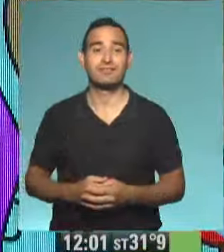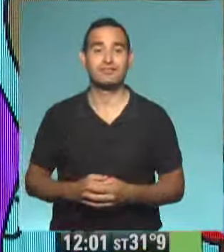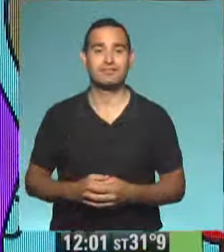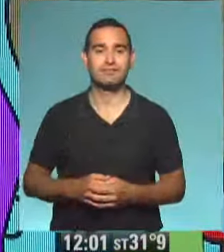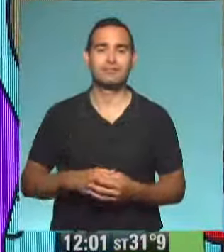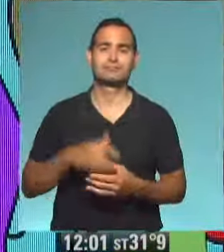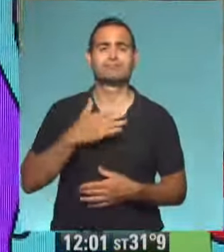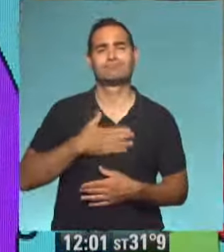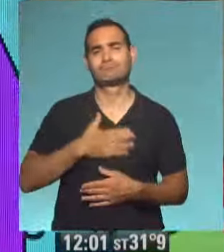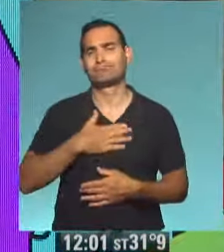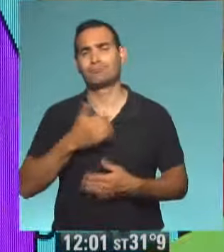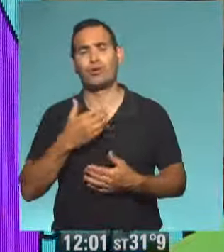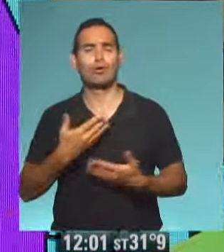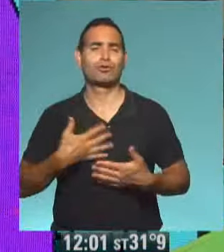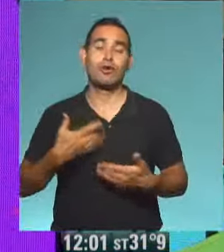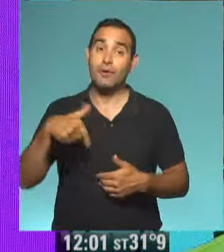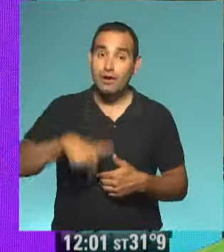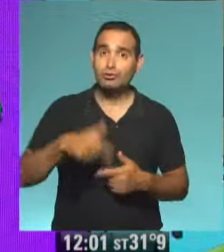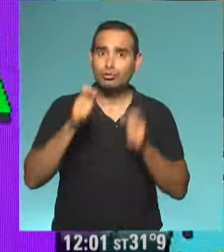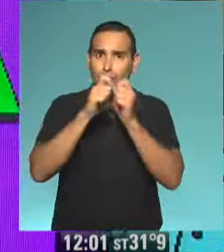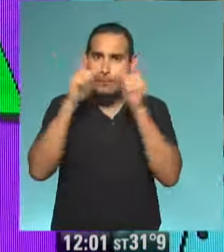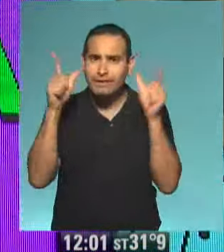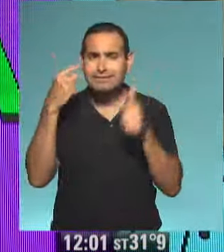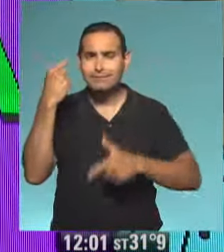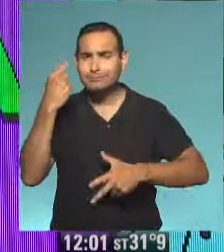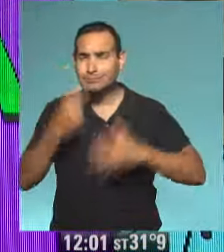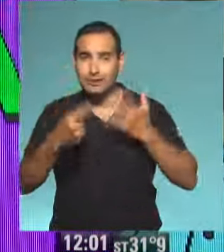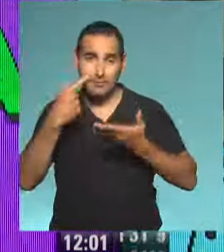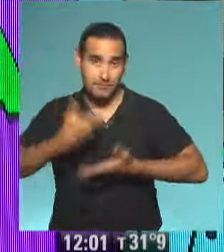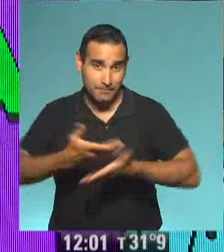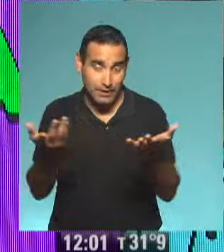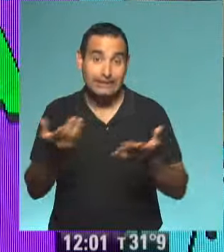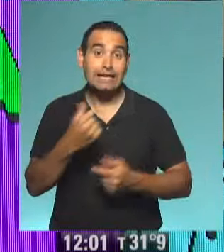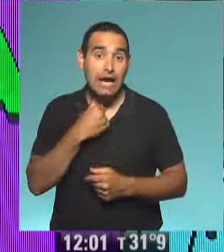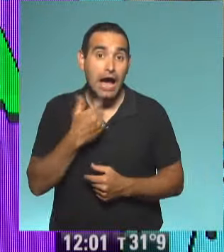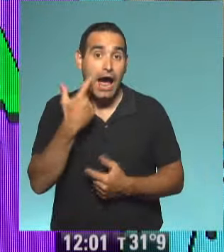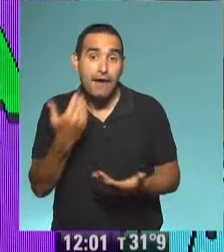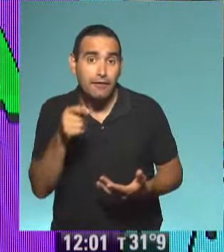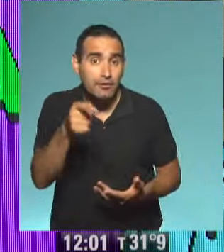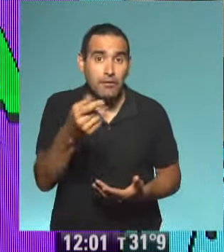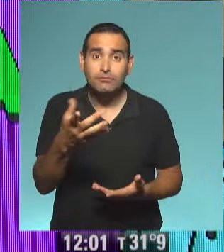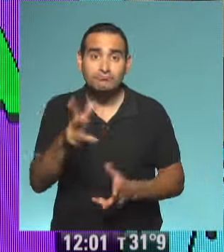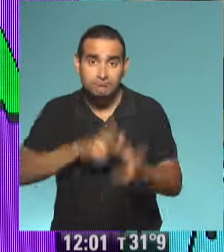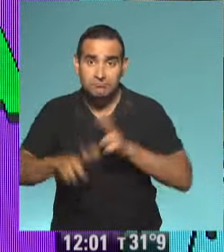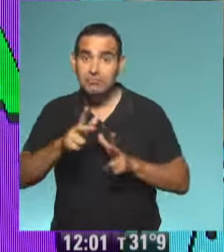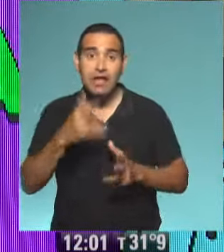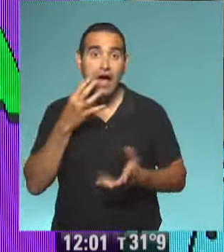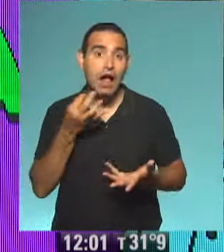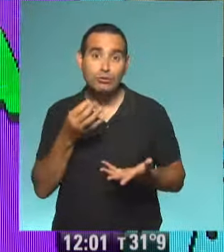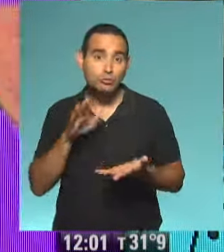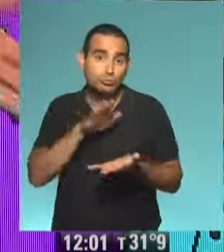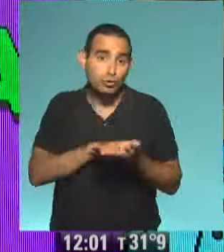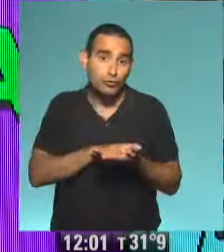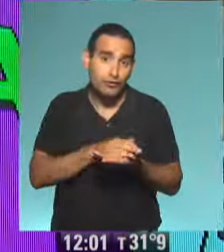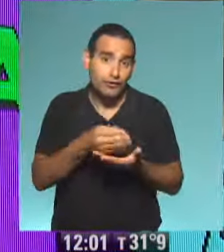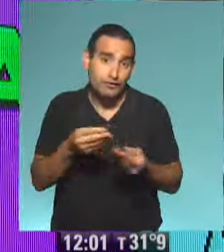muy felices, muy contentos, con un montón de sorpresas para compartir con los chicos y las chicas. Queríamos saber si tenías algunas palabras alusivas al hecho de este